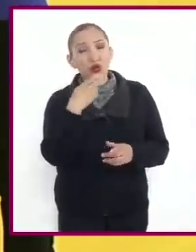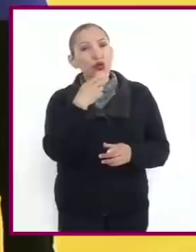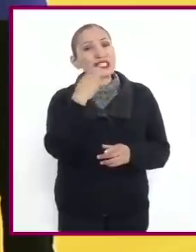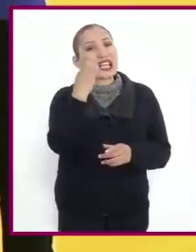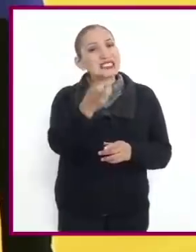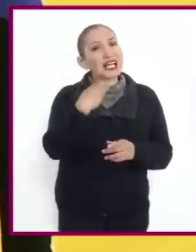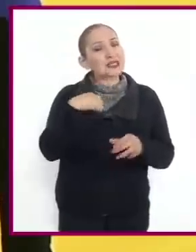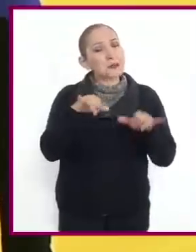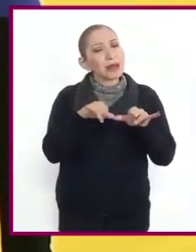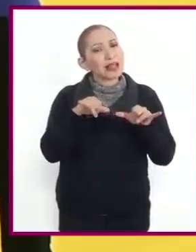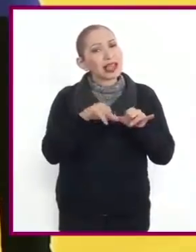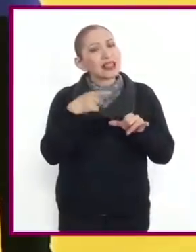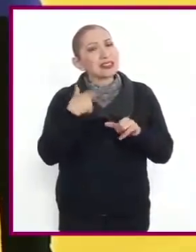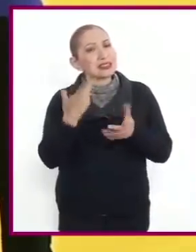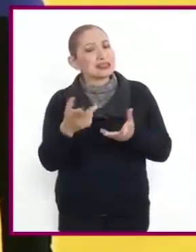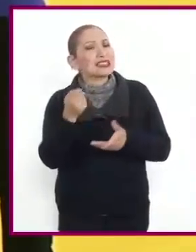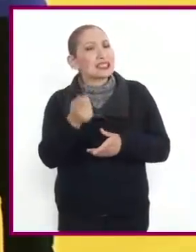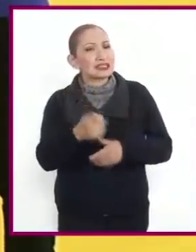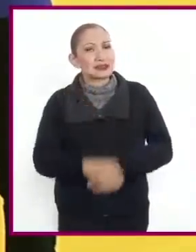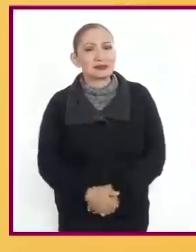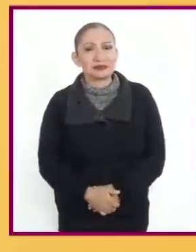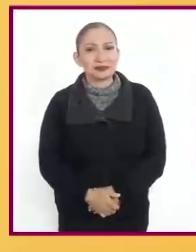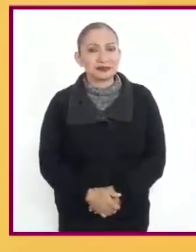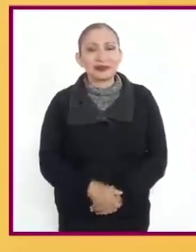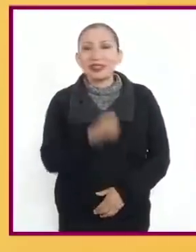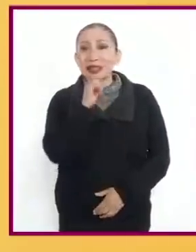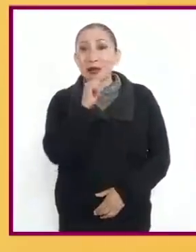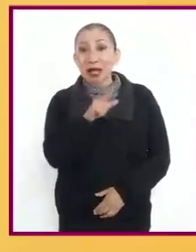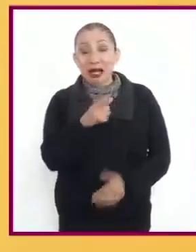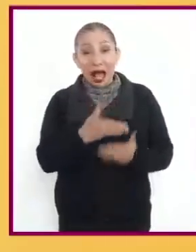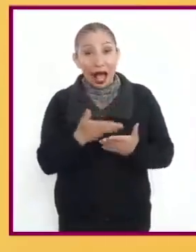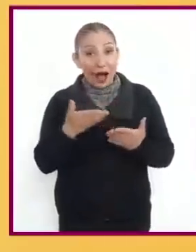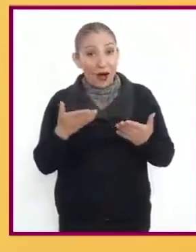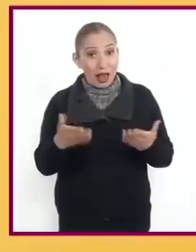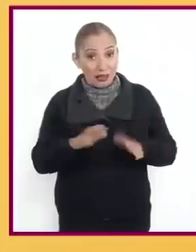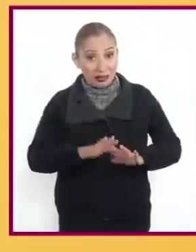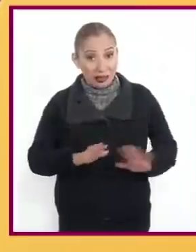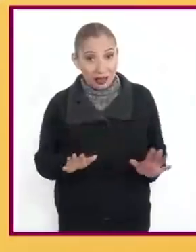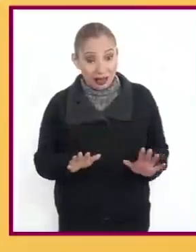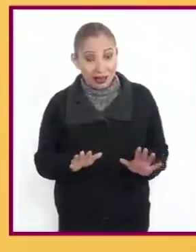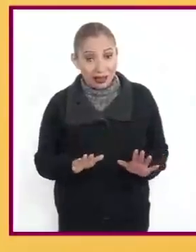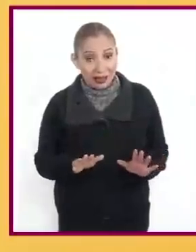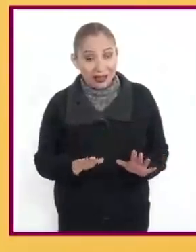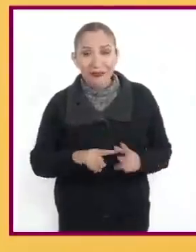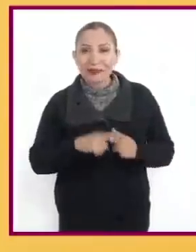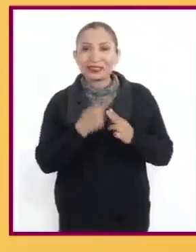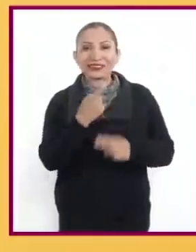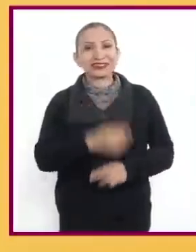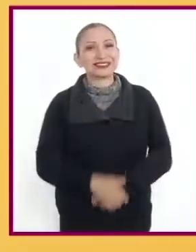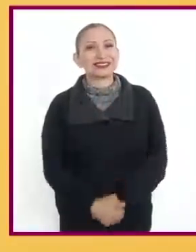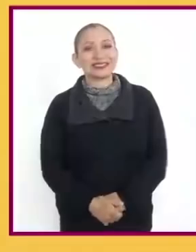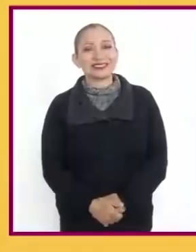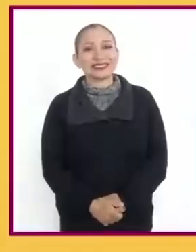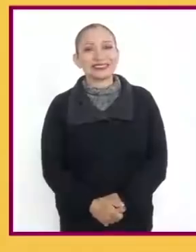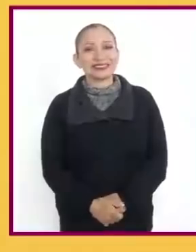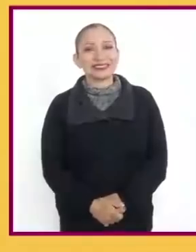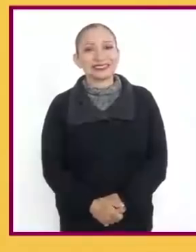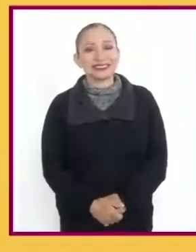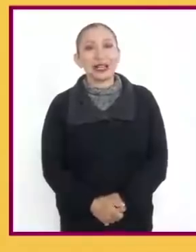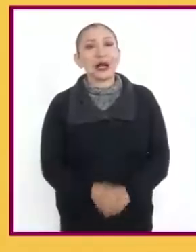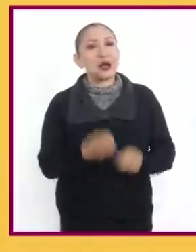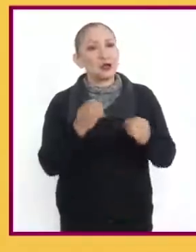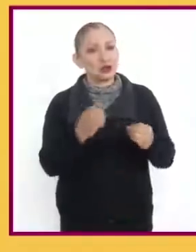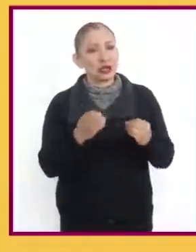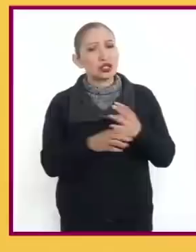estas medidas de tendencia central. Así que sin darle más vuelta al asunto, ¡comenzamos! En